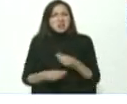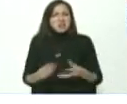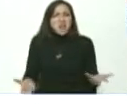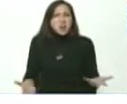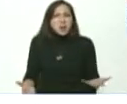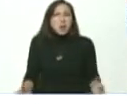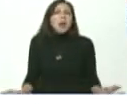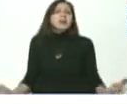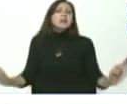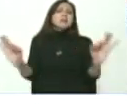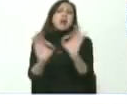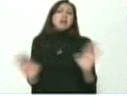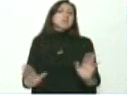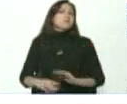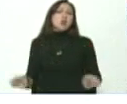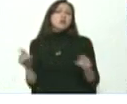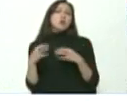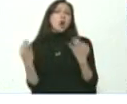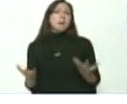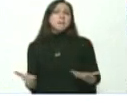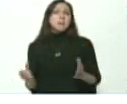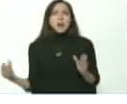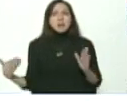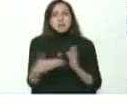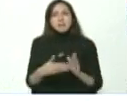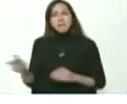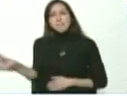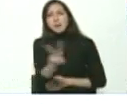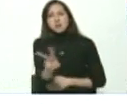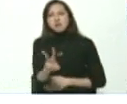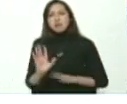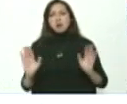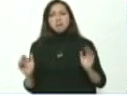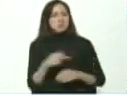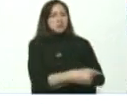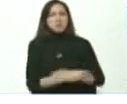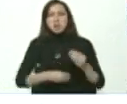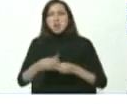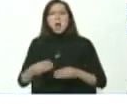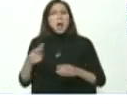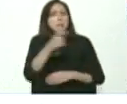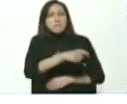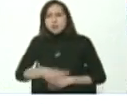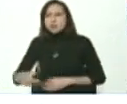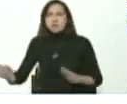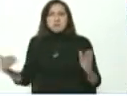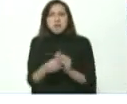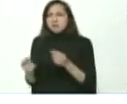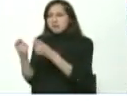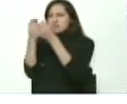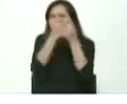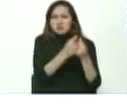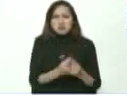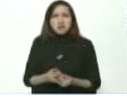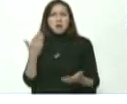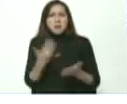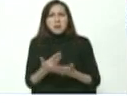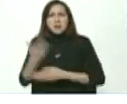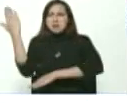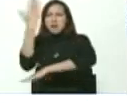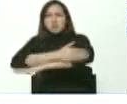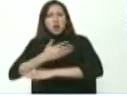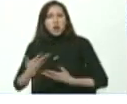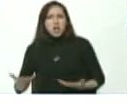¿Qué hicieron? Dañar al país. ¿Qué hicieron? Dañar a los venezolanos, la economía, pedir sanciones,